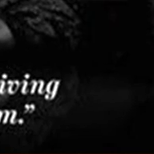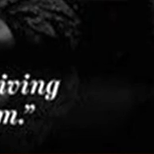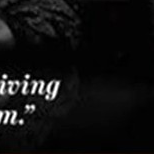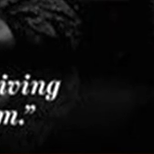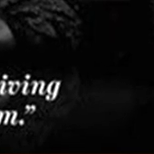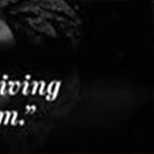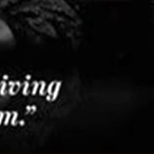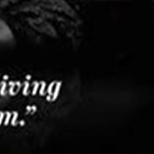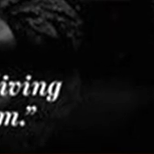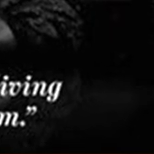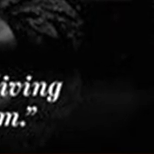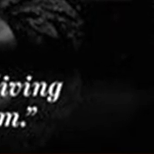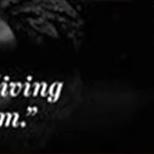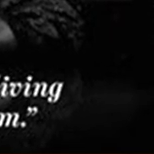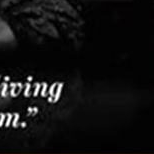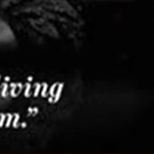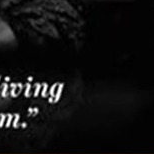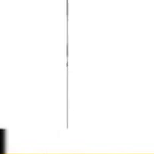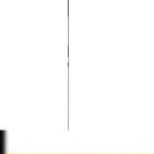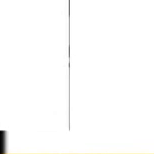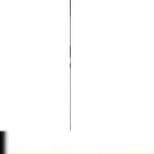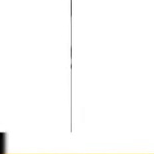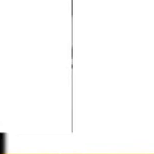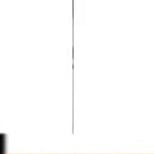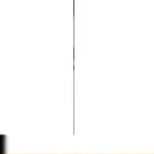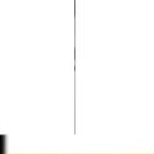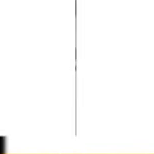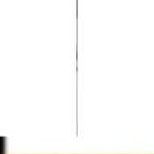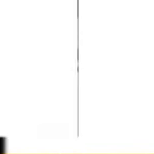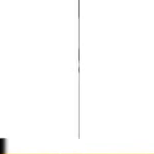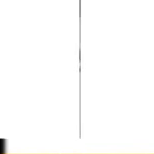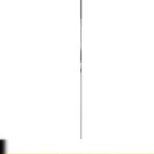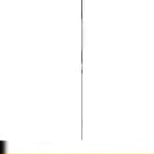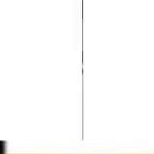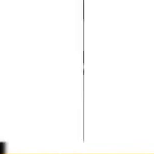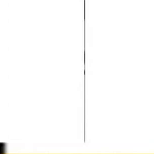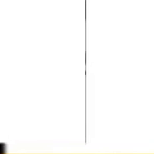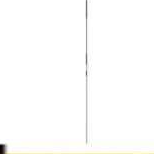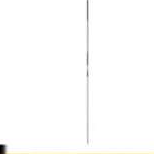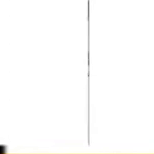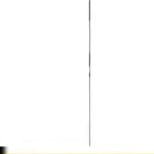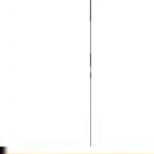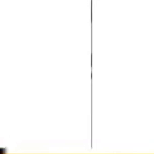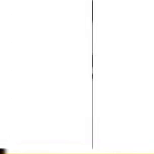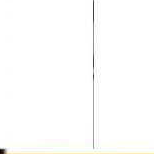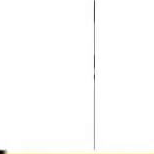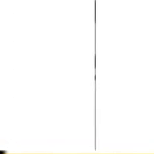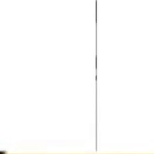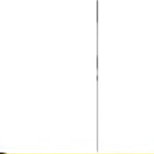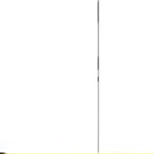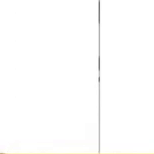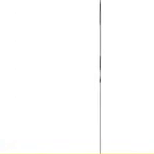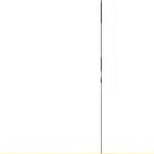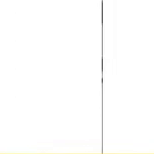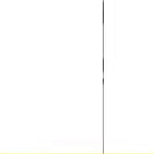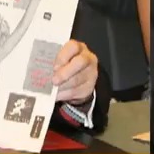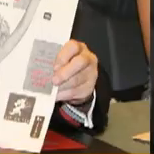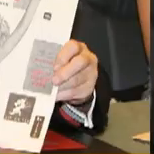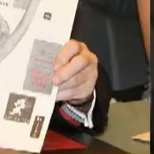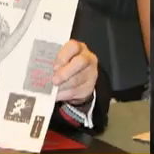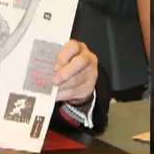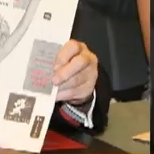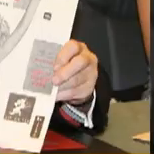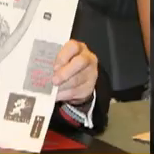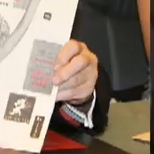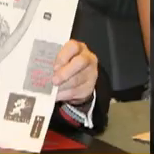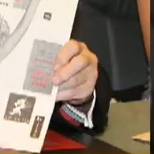en la revista, grandes articulistas, escritores que lograban ahí redactar algunas cosas que normalmente era lo que yo veía. Y las famosas conejitas hasta